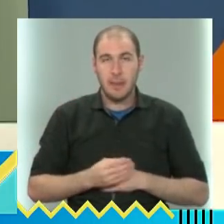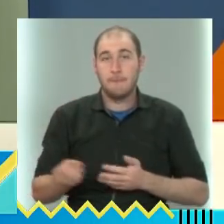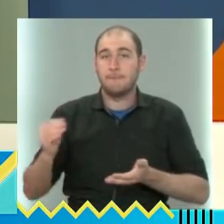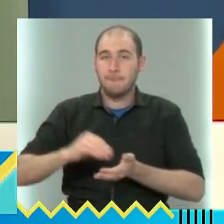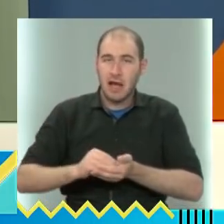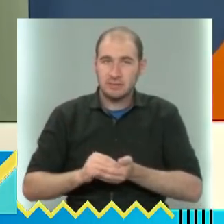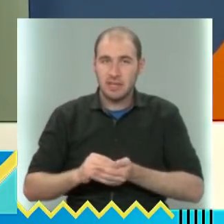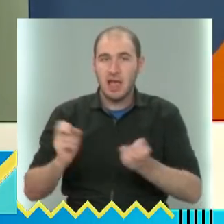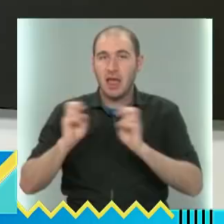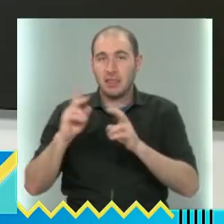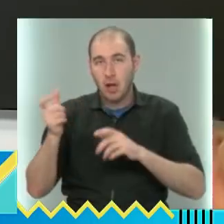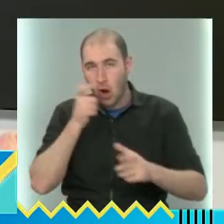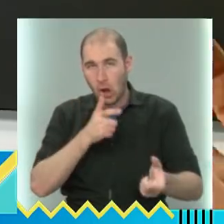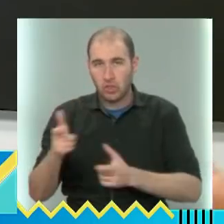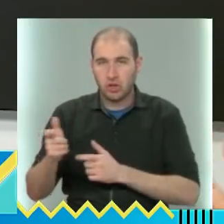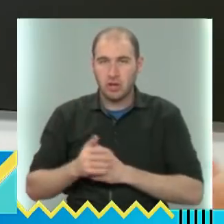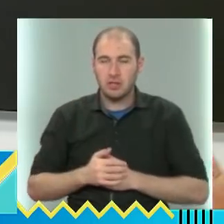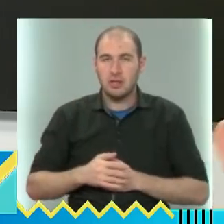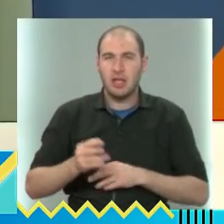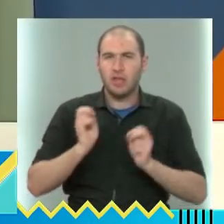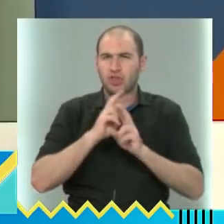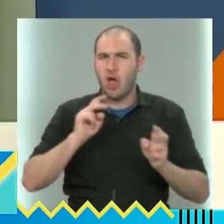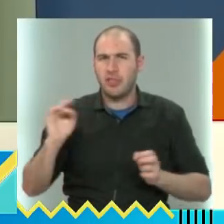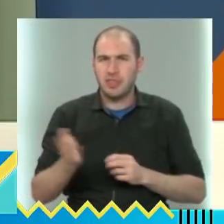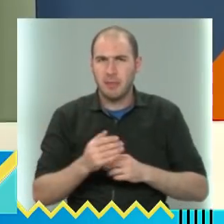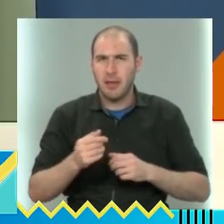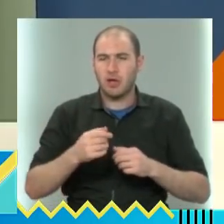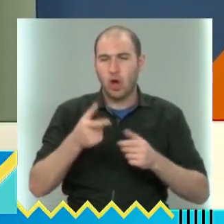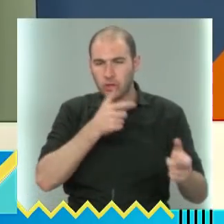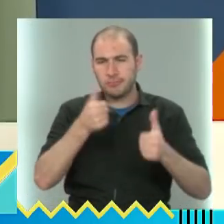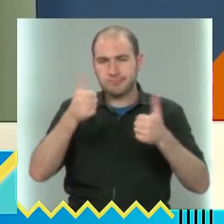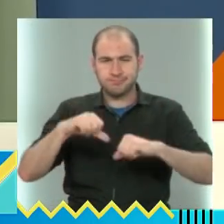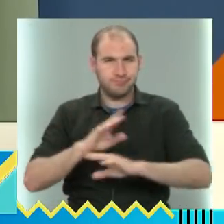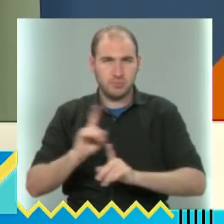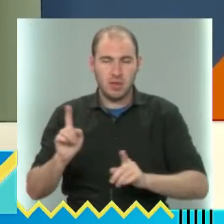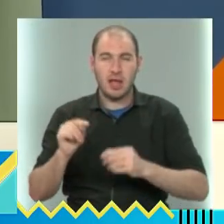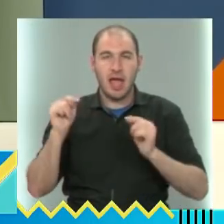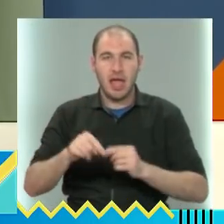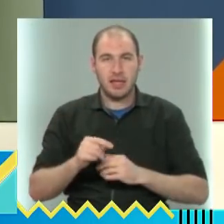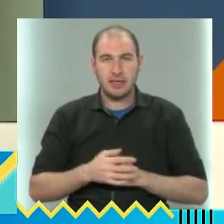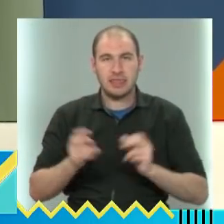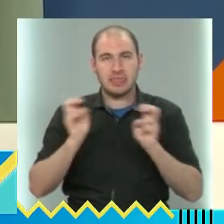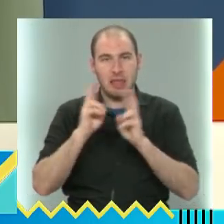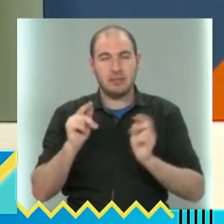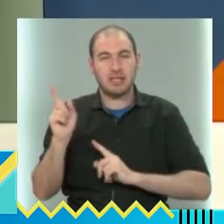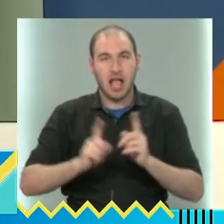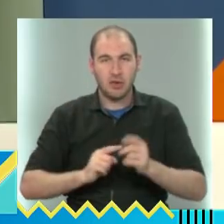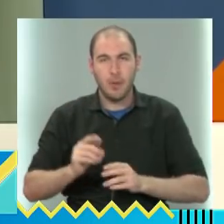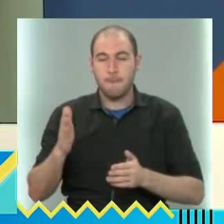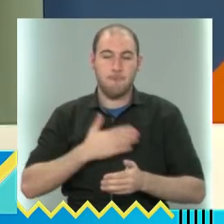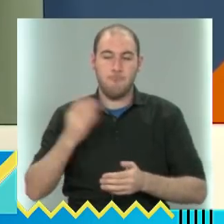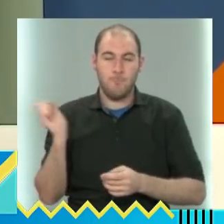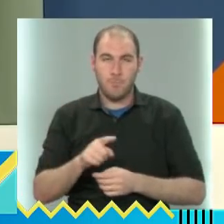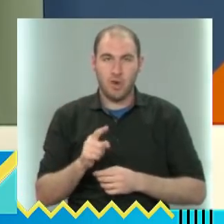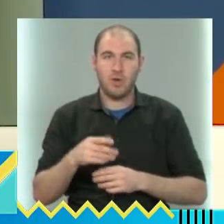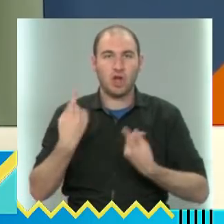más la cuestión de los controles. Es decir, no todo pasa por buenos o malos controles. Hay temas que son inherentes a